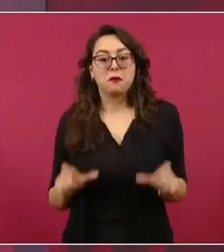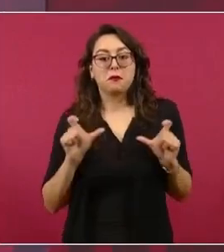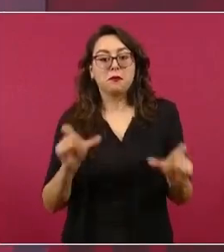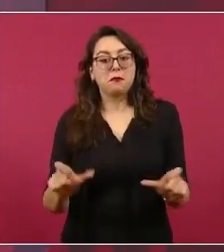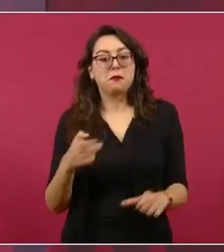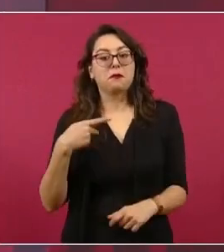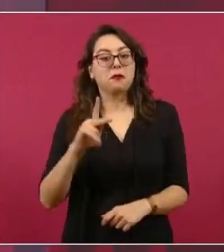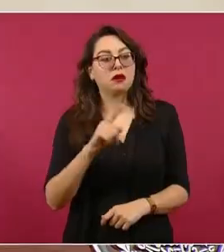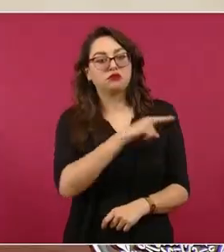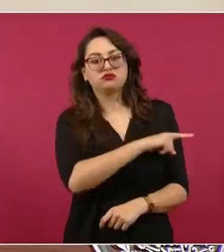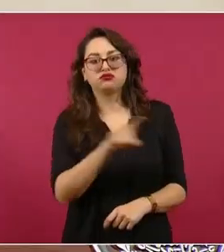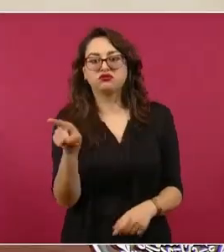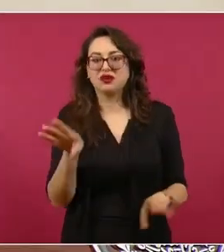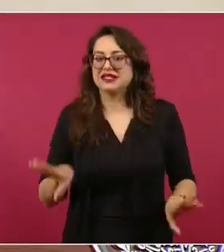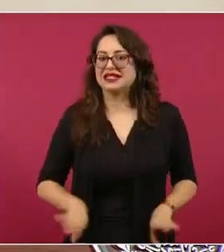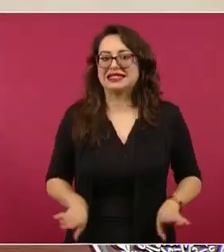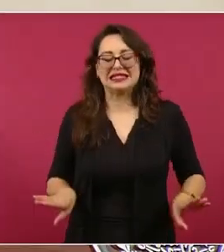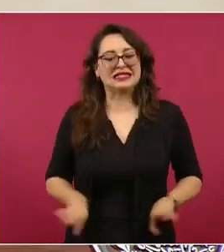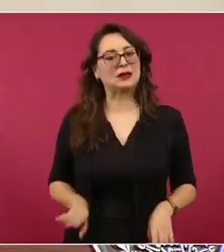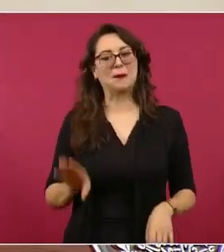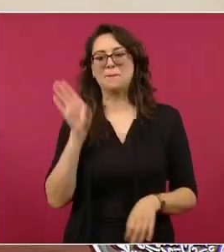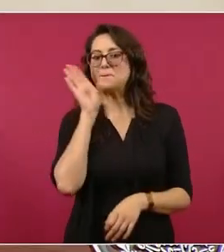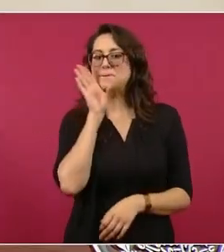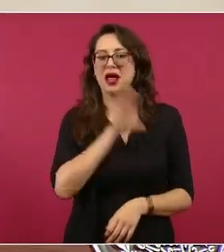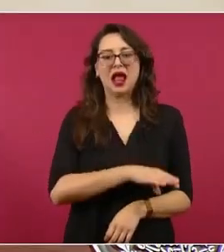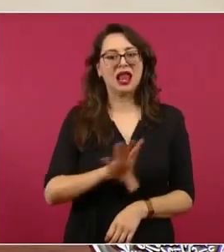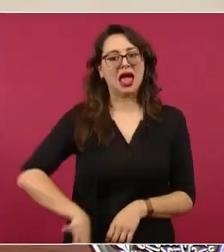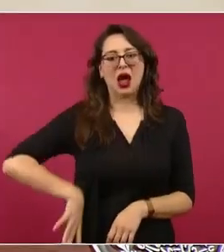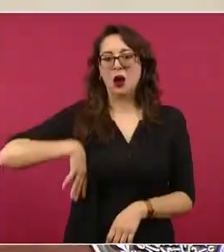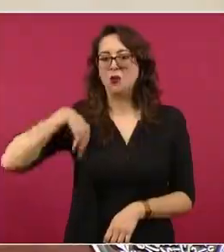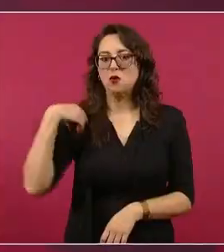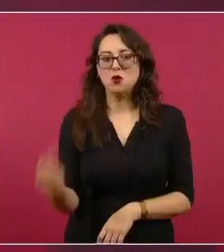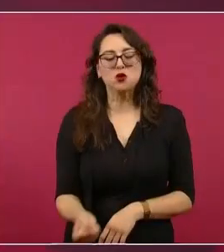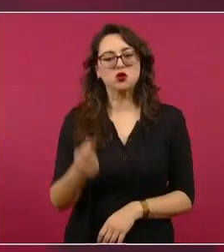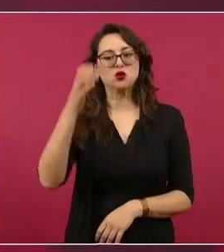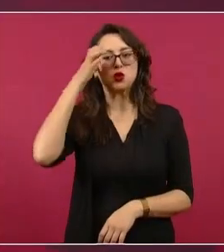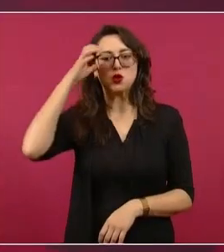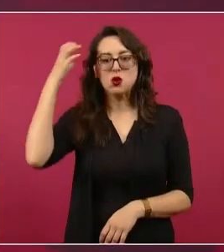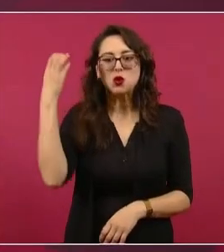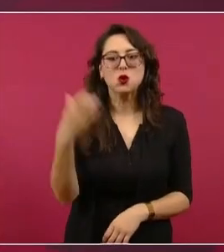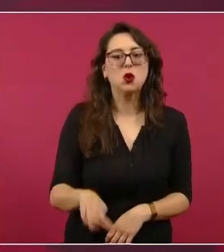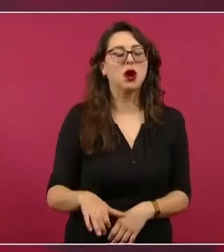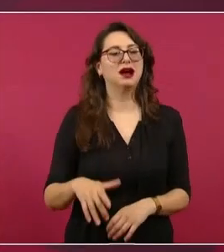porque hay testimonios que fueron los que participaron